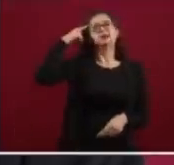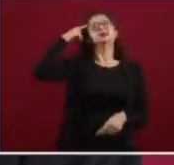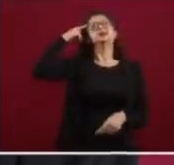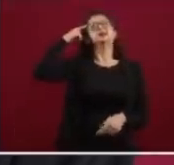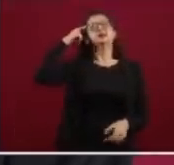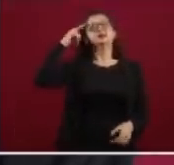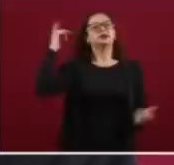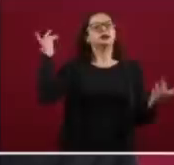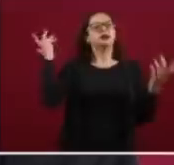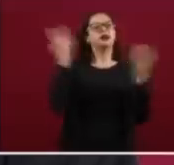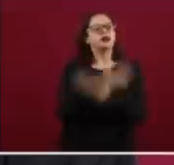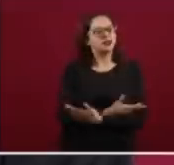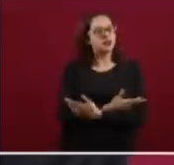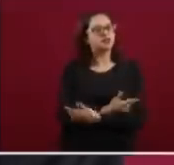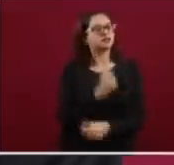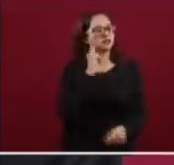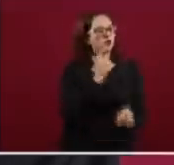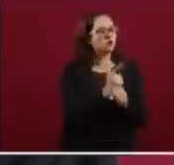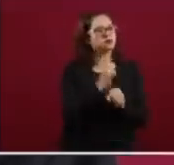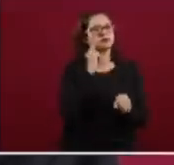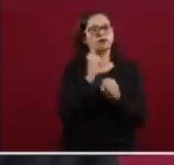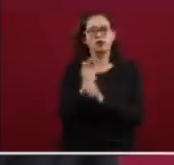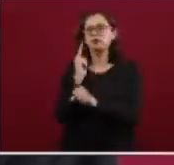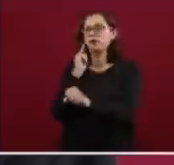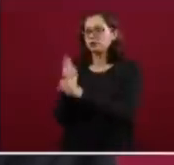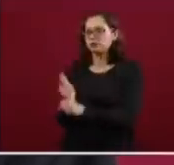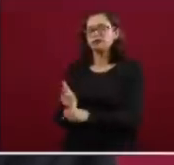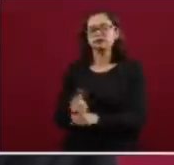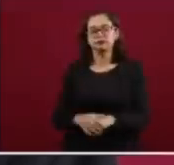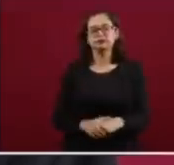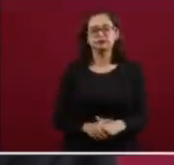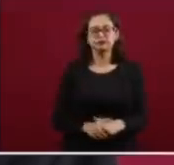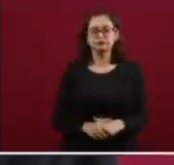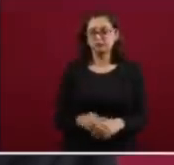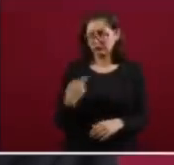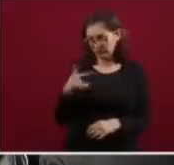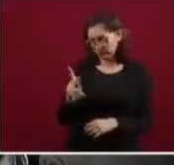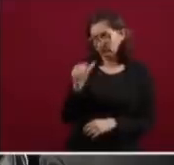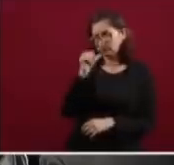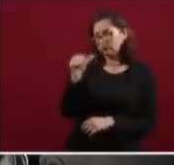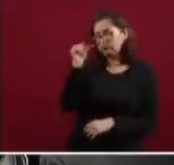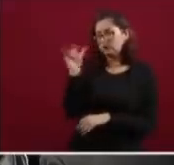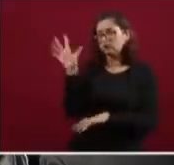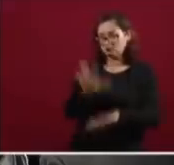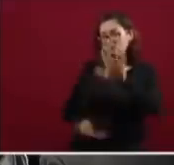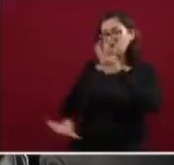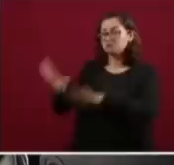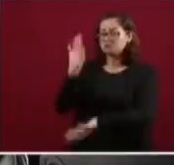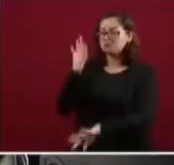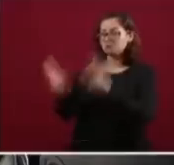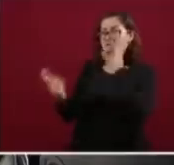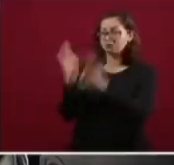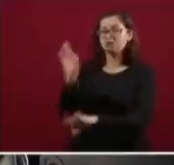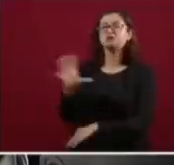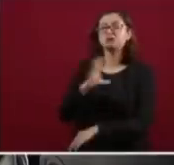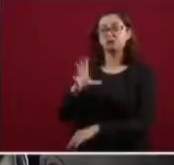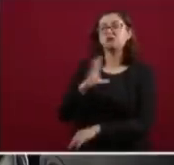d nuestro pueblo pero se manipularon ayer a los morenistas presidente